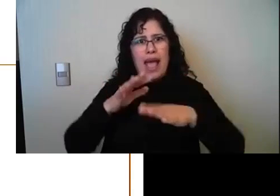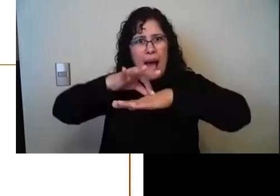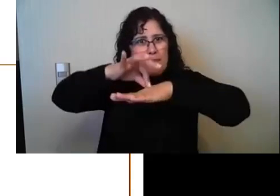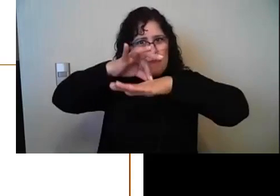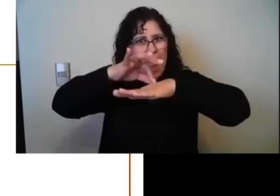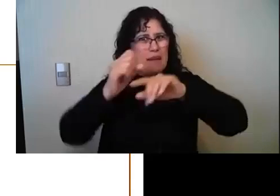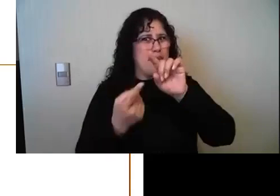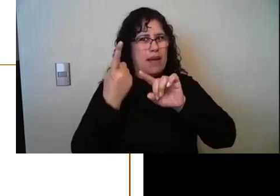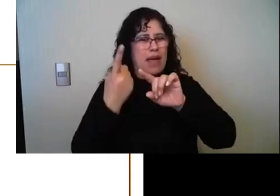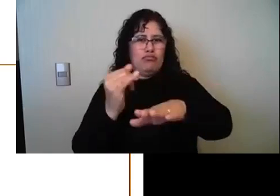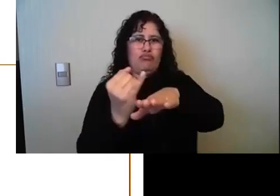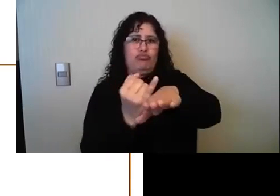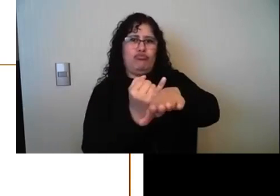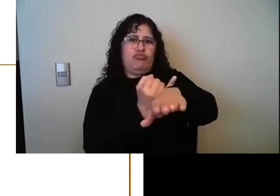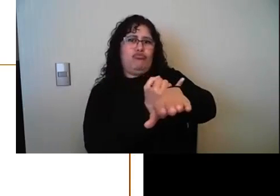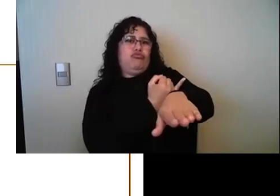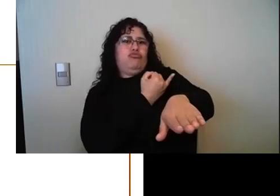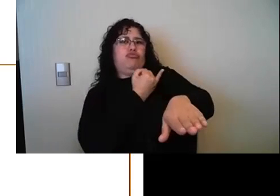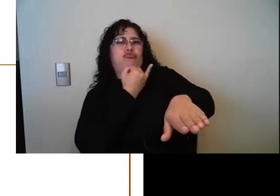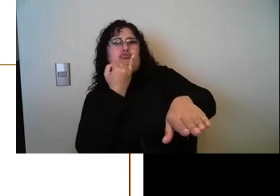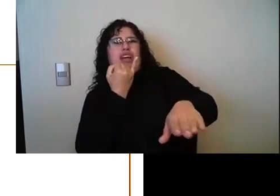pasaban a su raíz